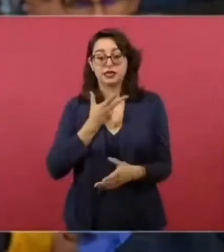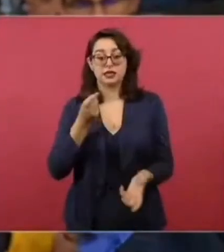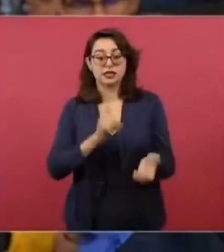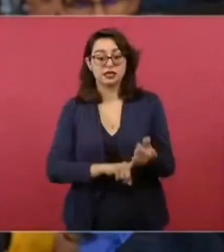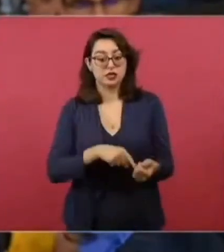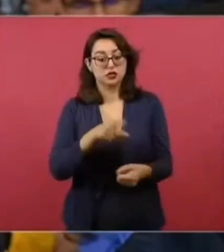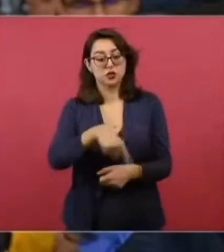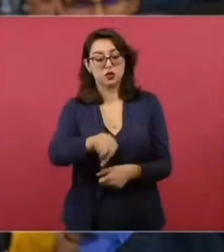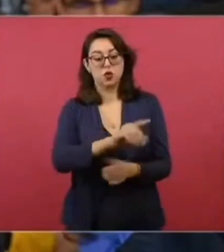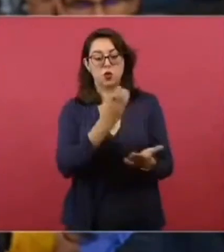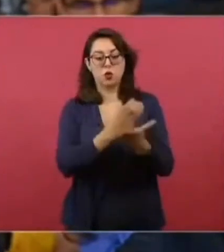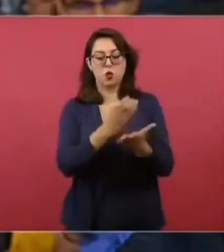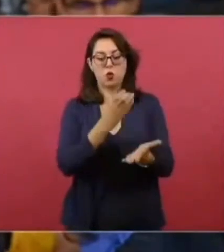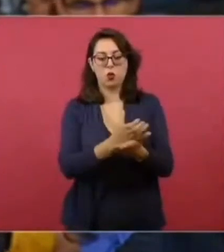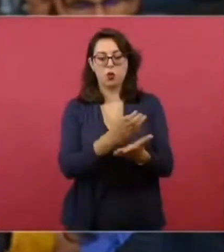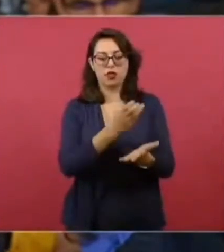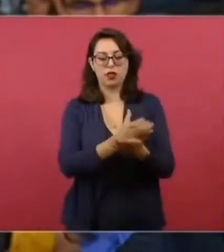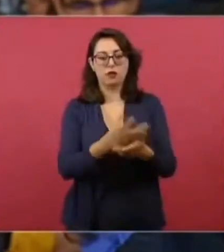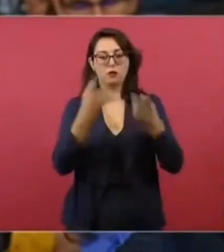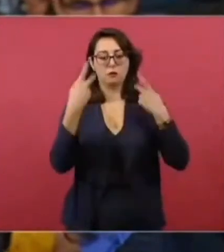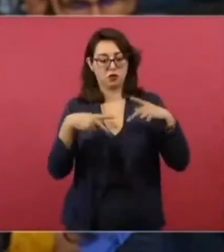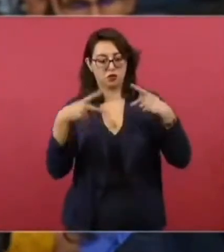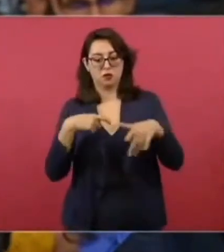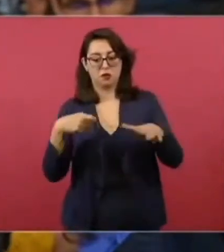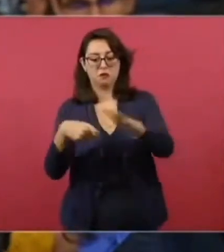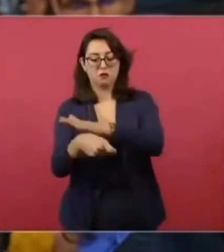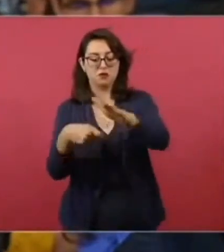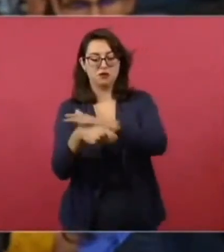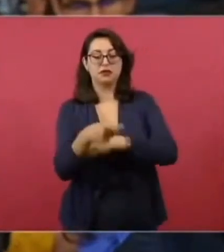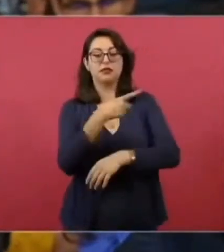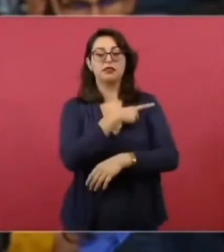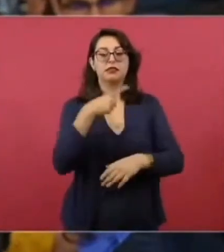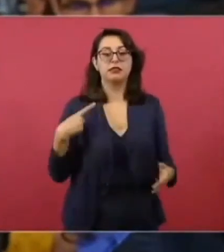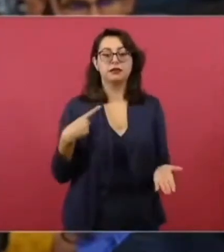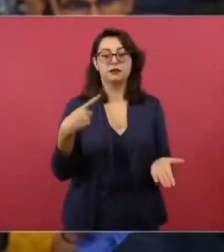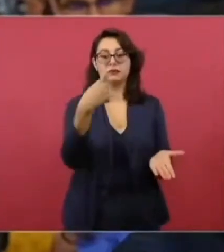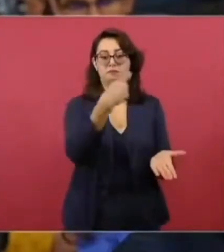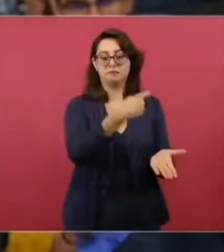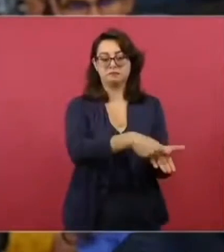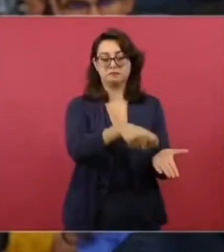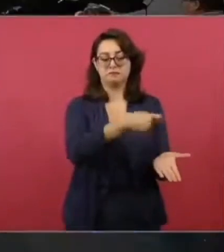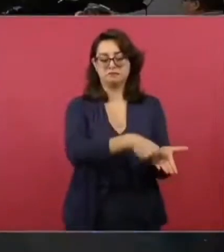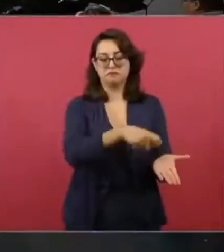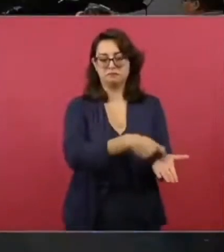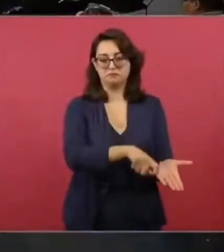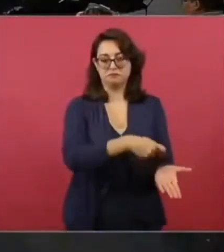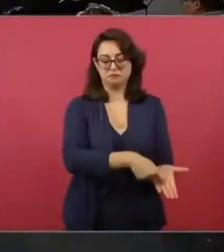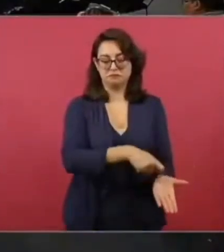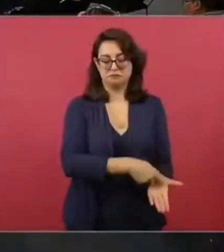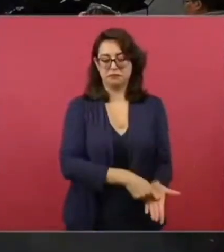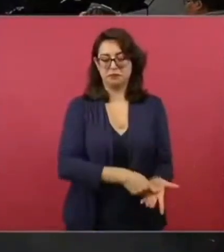que recibían estos regalos o chayotes, registrar todo aquello que no fuera de carácter simbólico. Porque